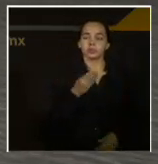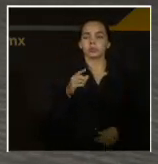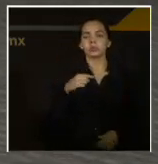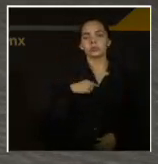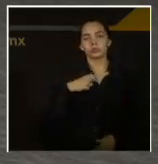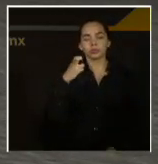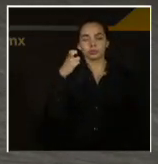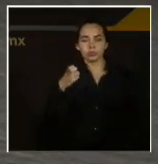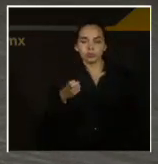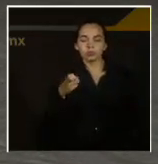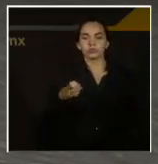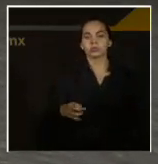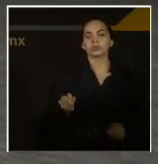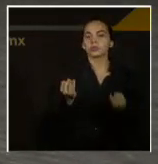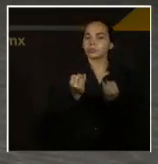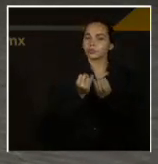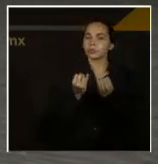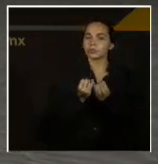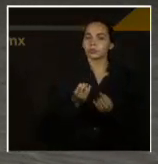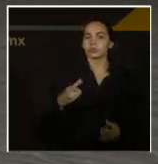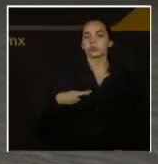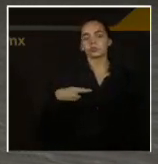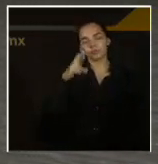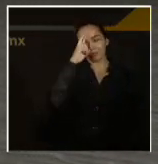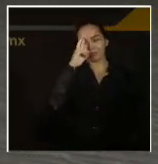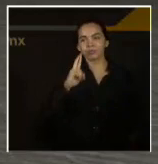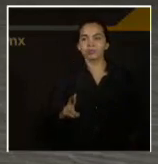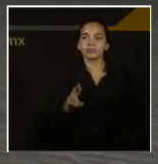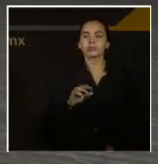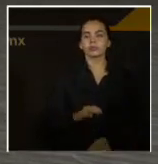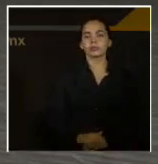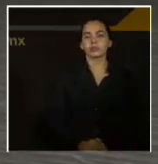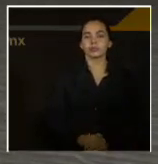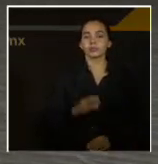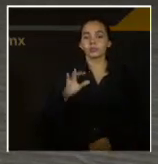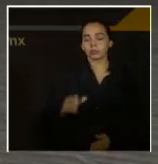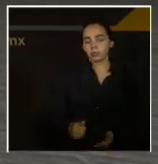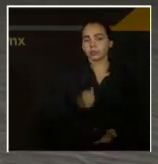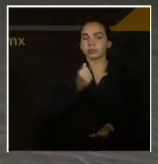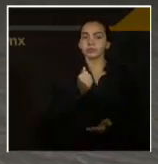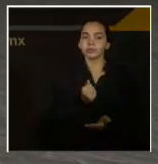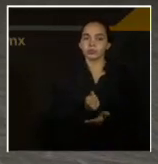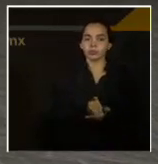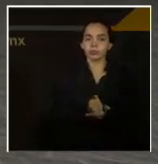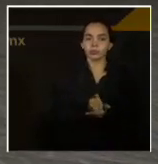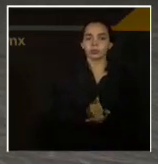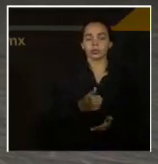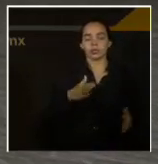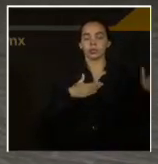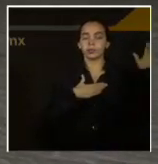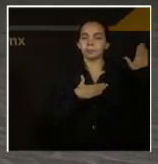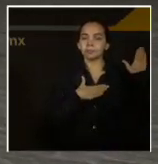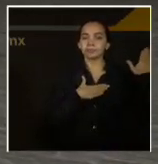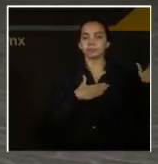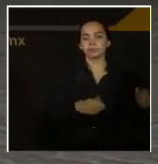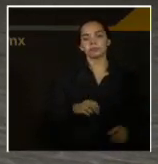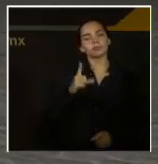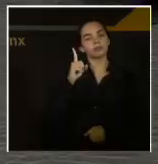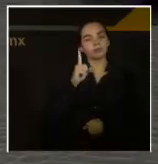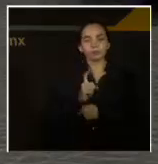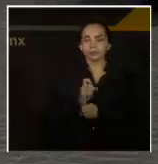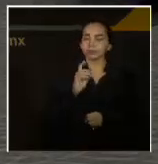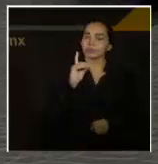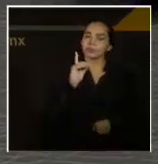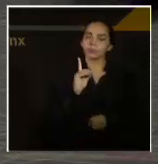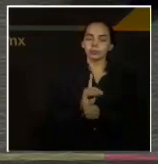eso también, con responsabilidad, he asumido el compromiso desde el primer día de